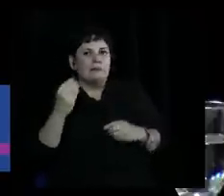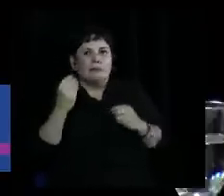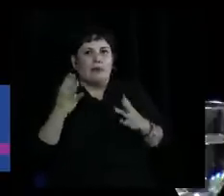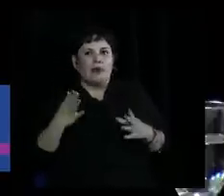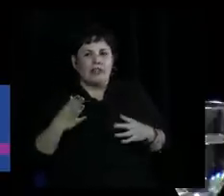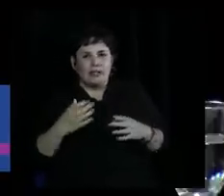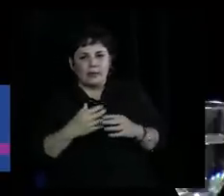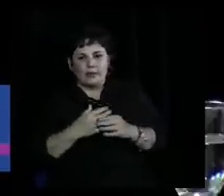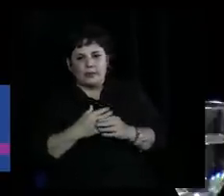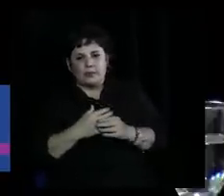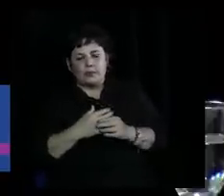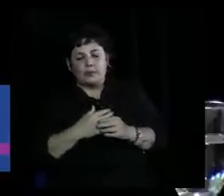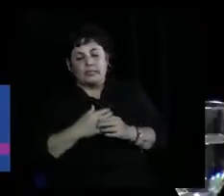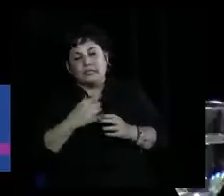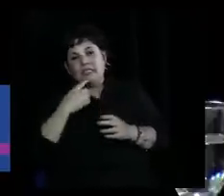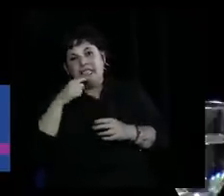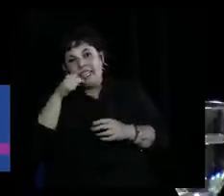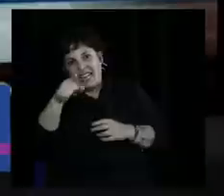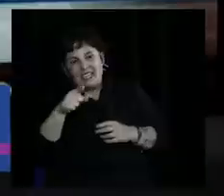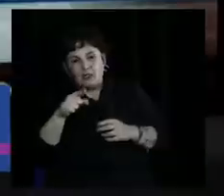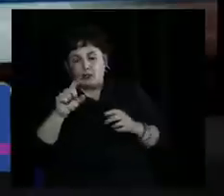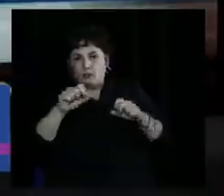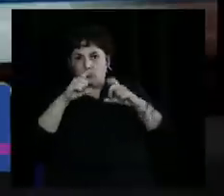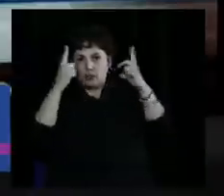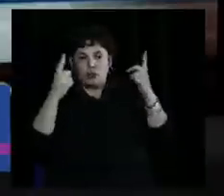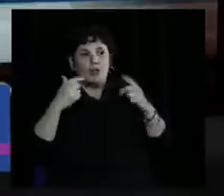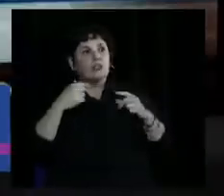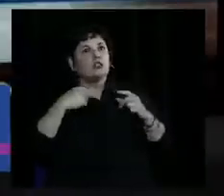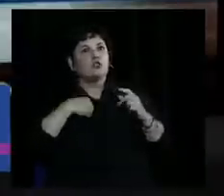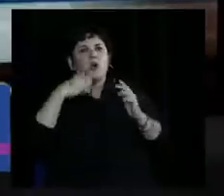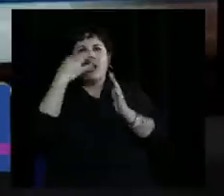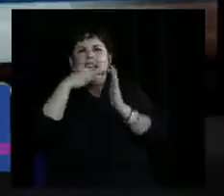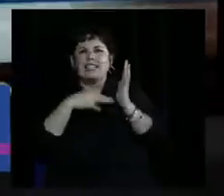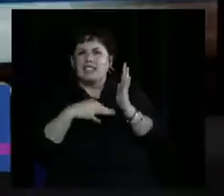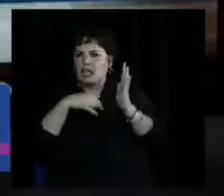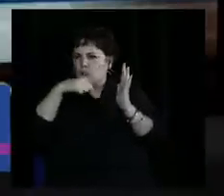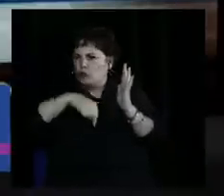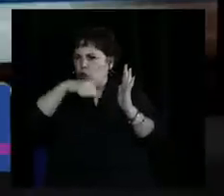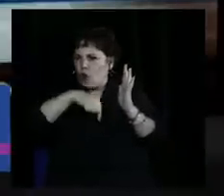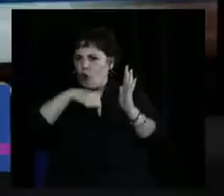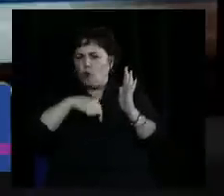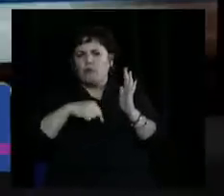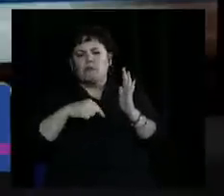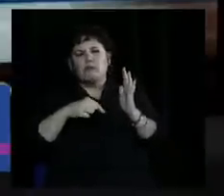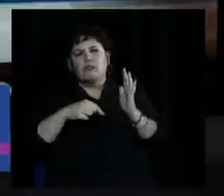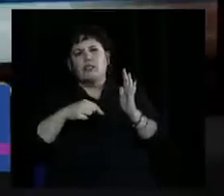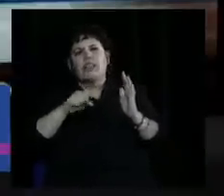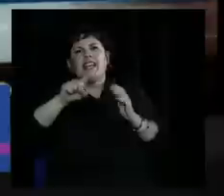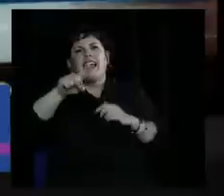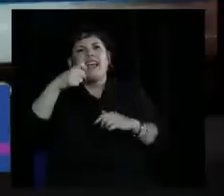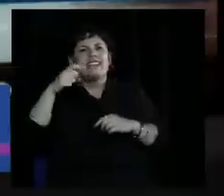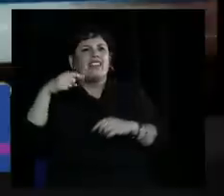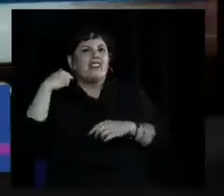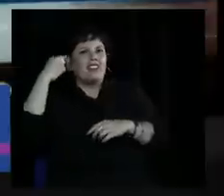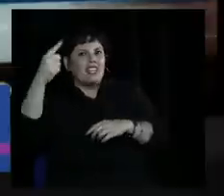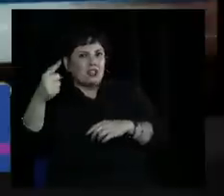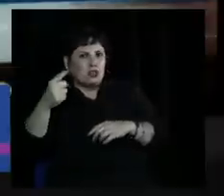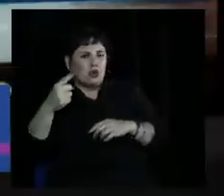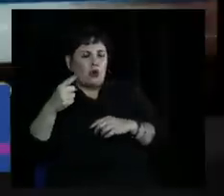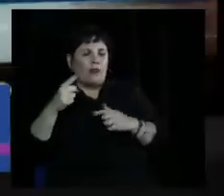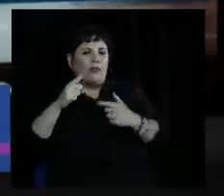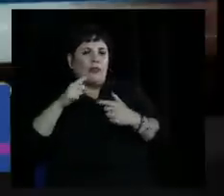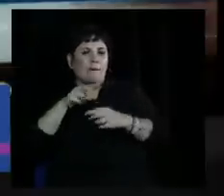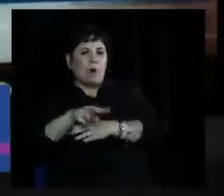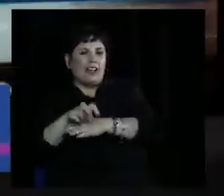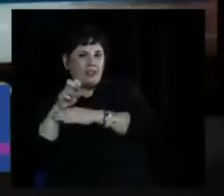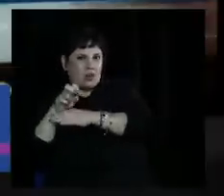Sí, eso además es bastante increíble. Estaba leyendo hoy algunas declaraciones del ex director de evaluación y monitoreo